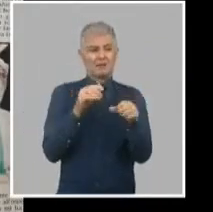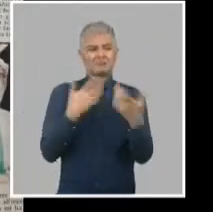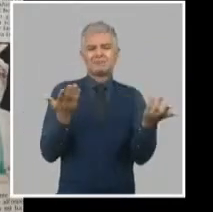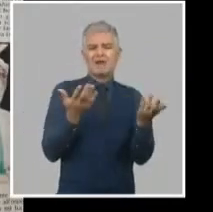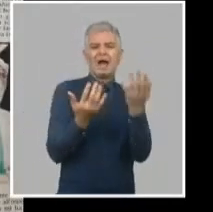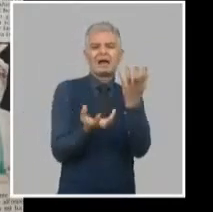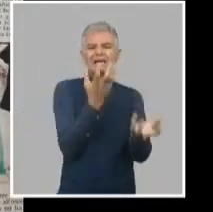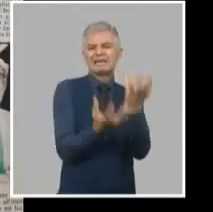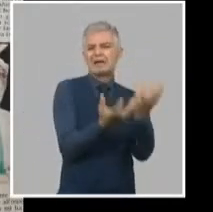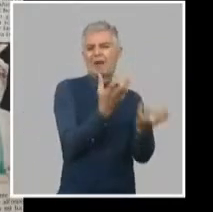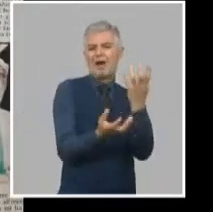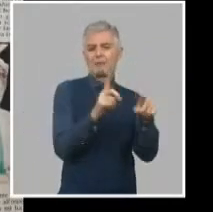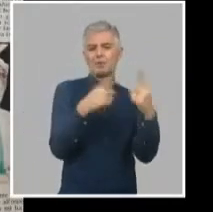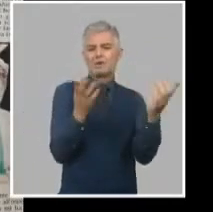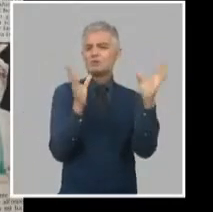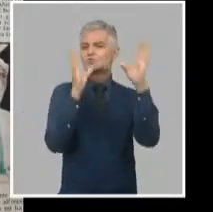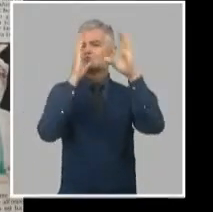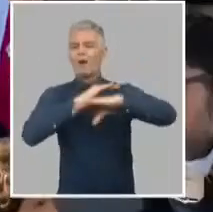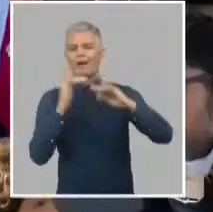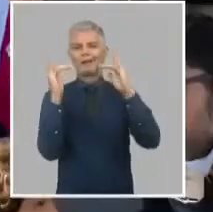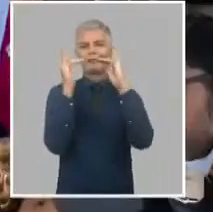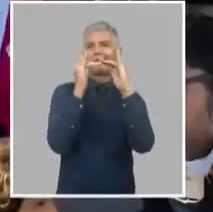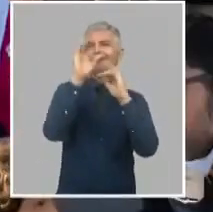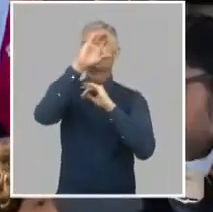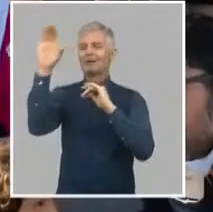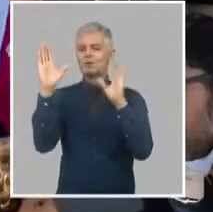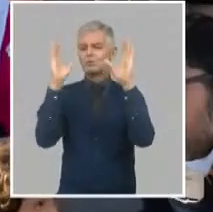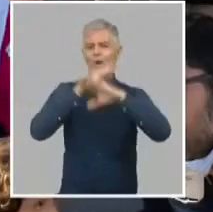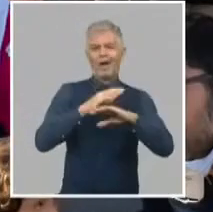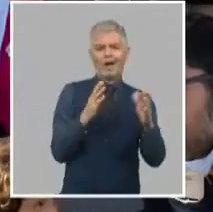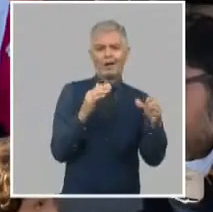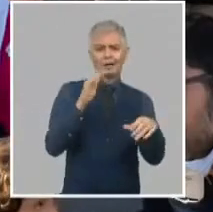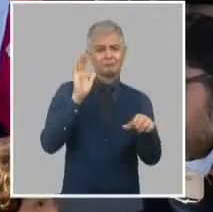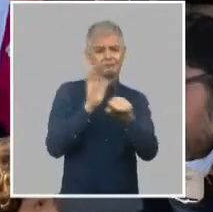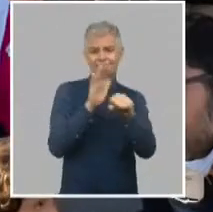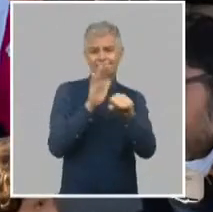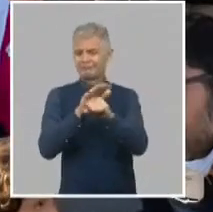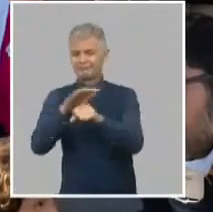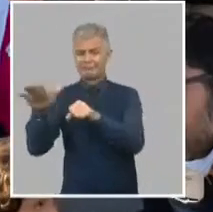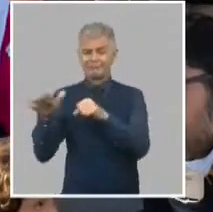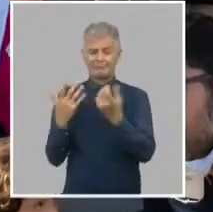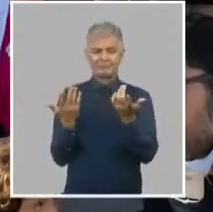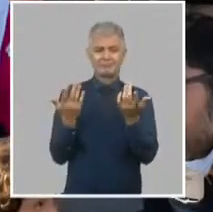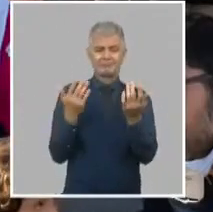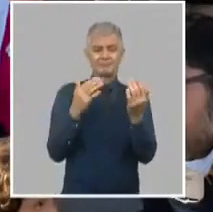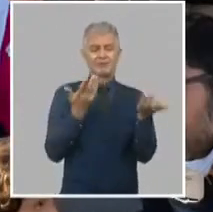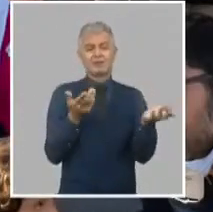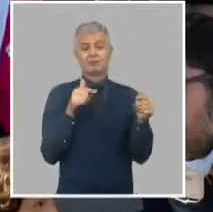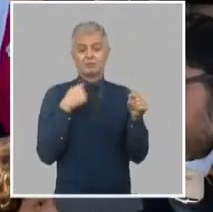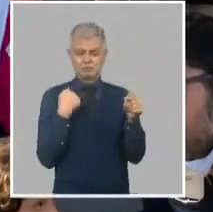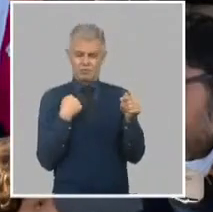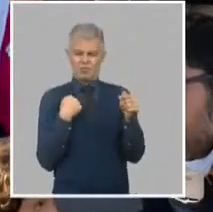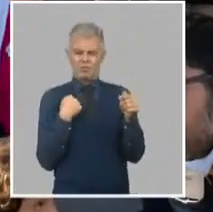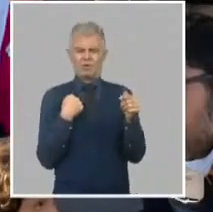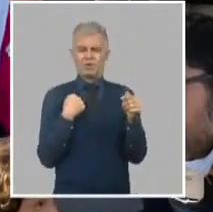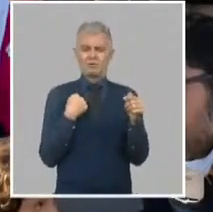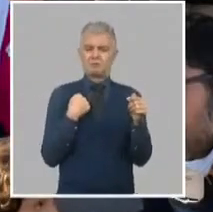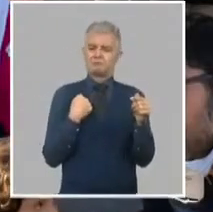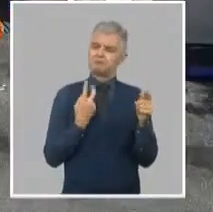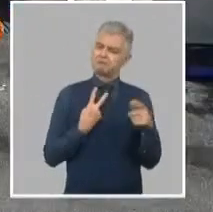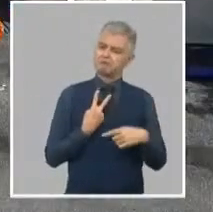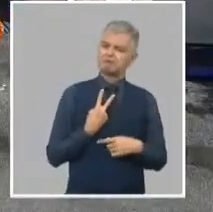ni siquiera para el enterramiento de esas personas. Y yo lo enfrentaba con esa